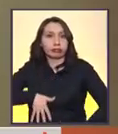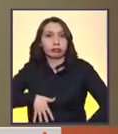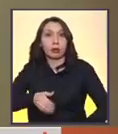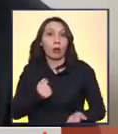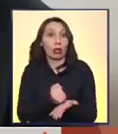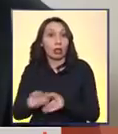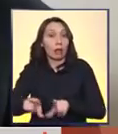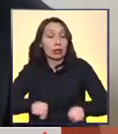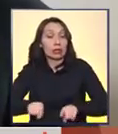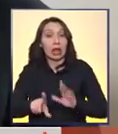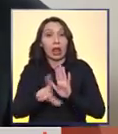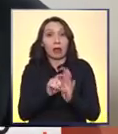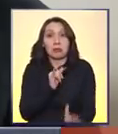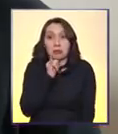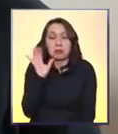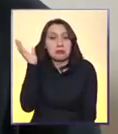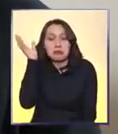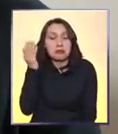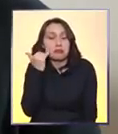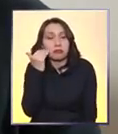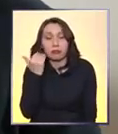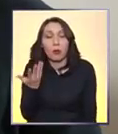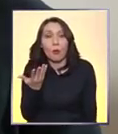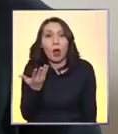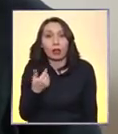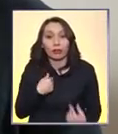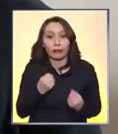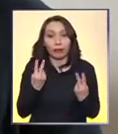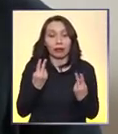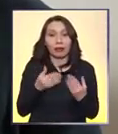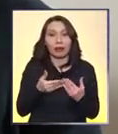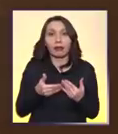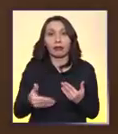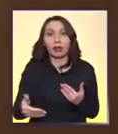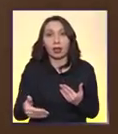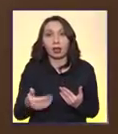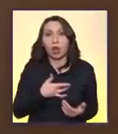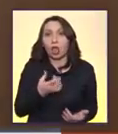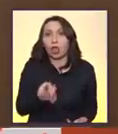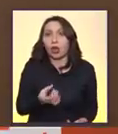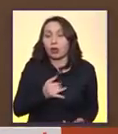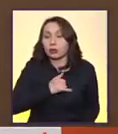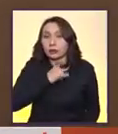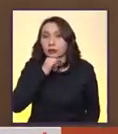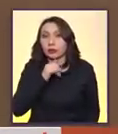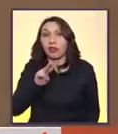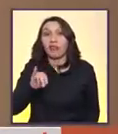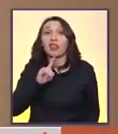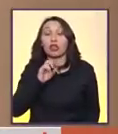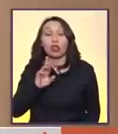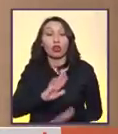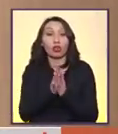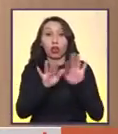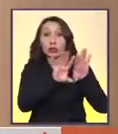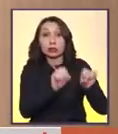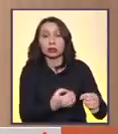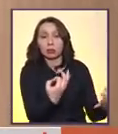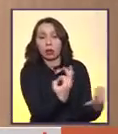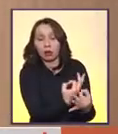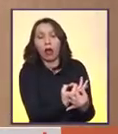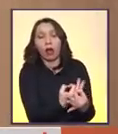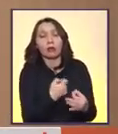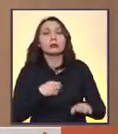Que uno no sabe cuánto va a durar ni cuánto le va a doler. Víctor hizo todo lo que el sistema recomienda, además